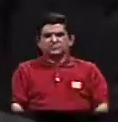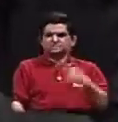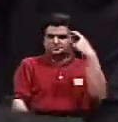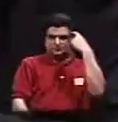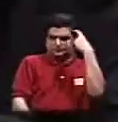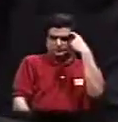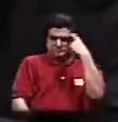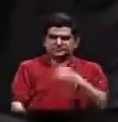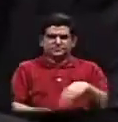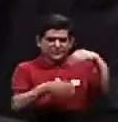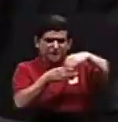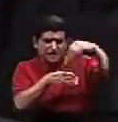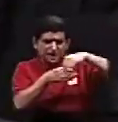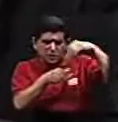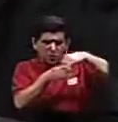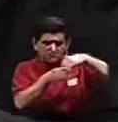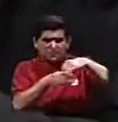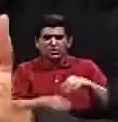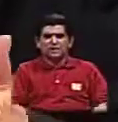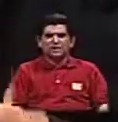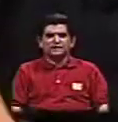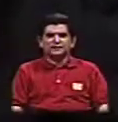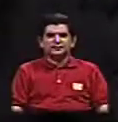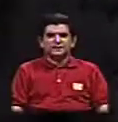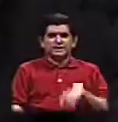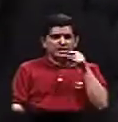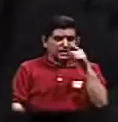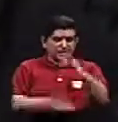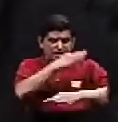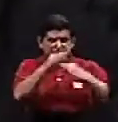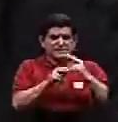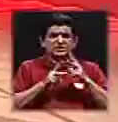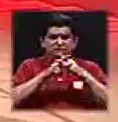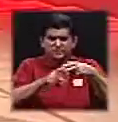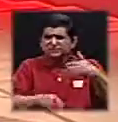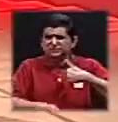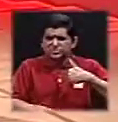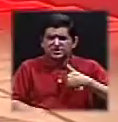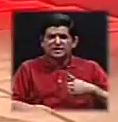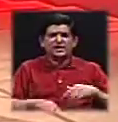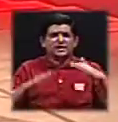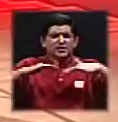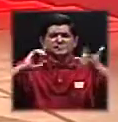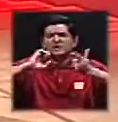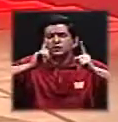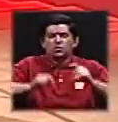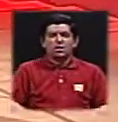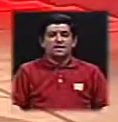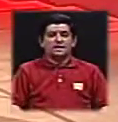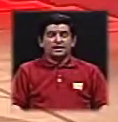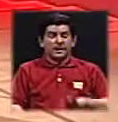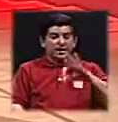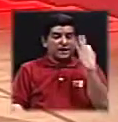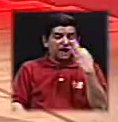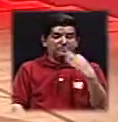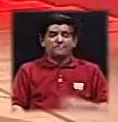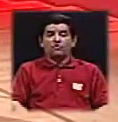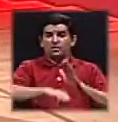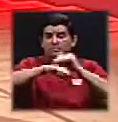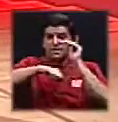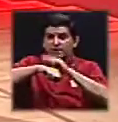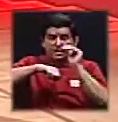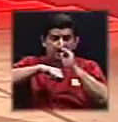los componentes y los contenidos de este préstamo? La vorágine de la forma como se fue